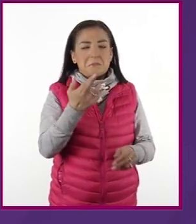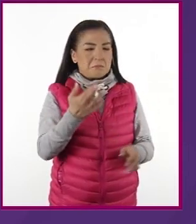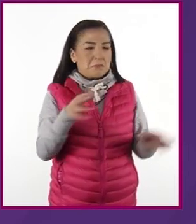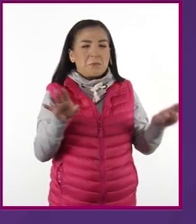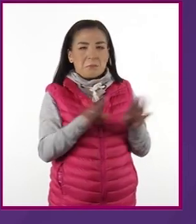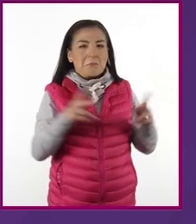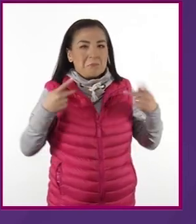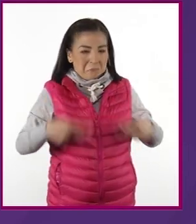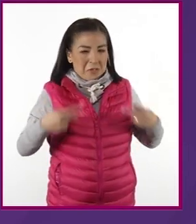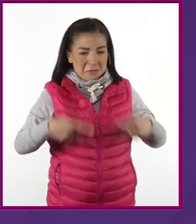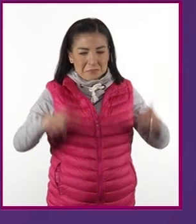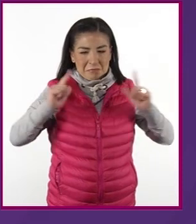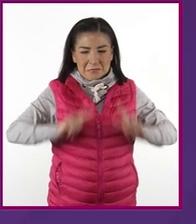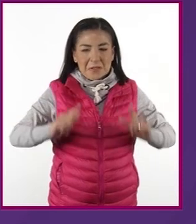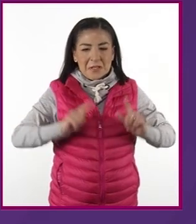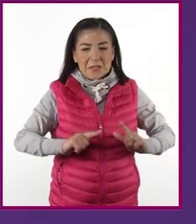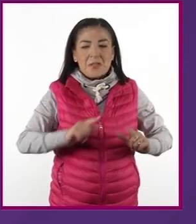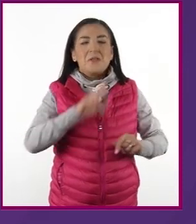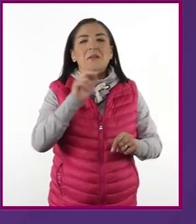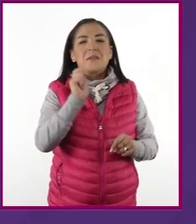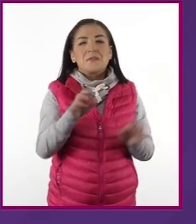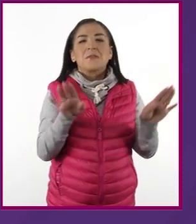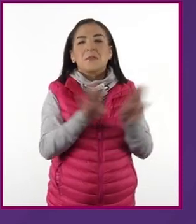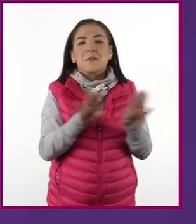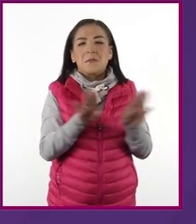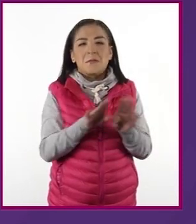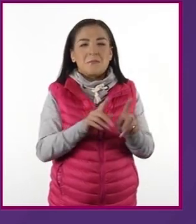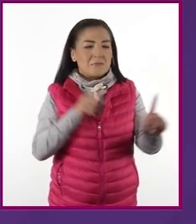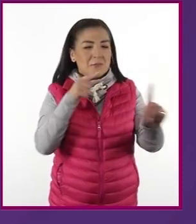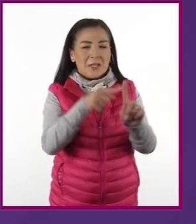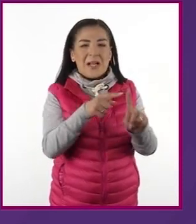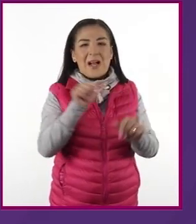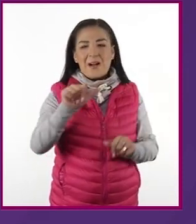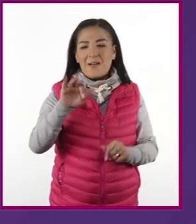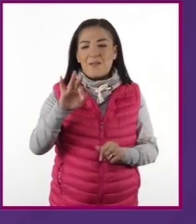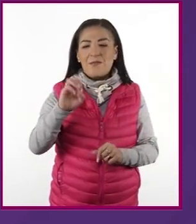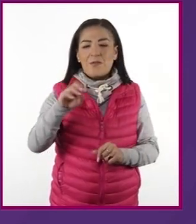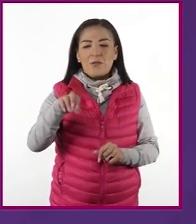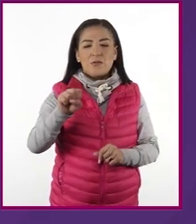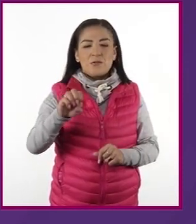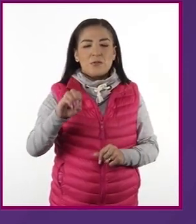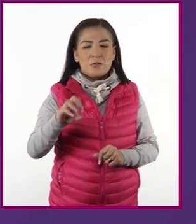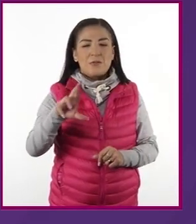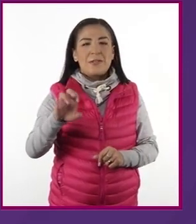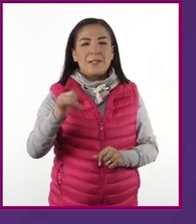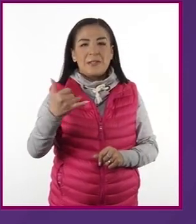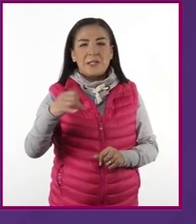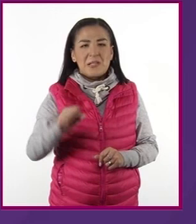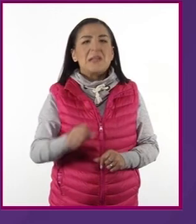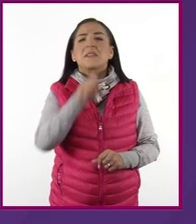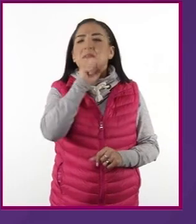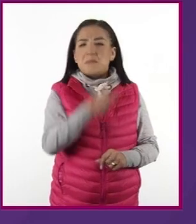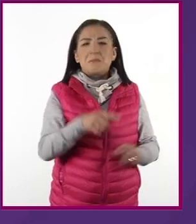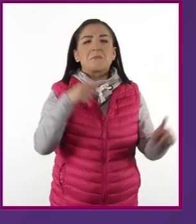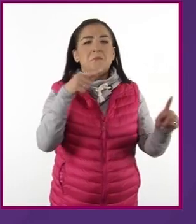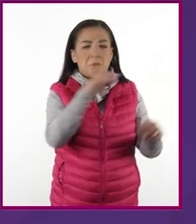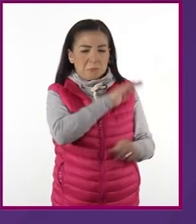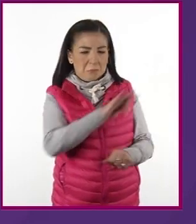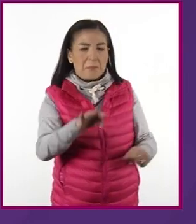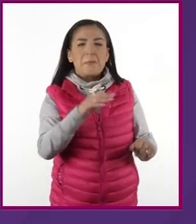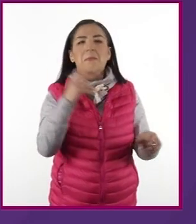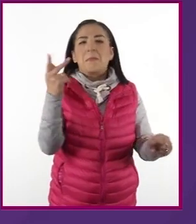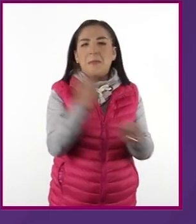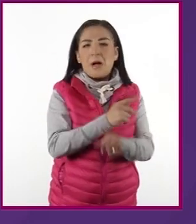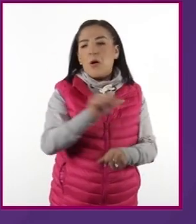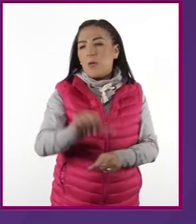términos acuñados por Alfonso Reyes, lo mismo puede suceder en otros países